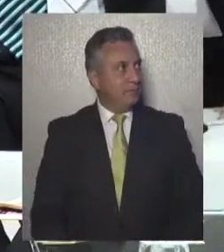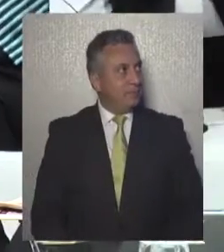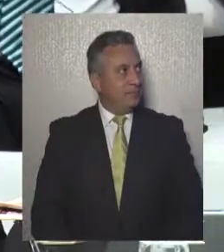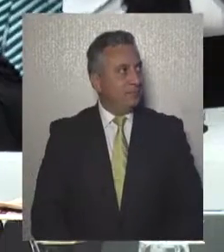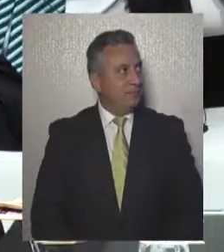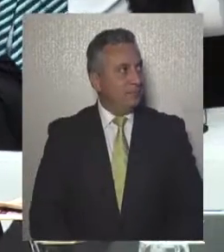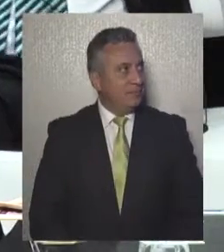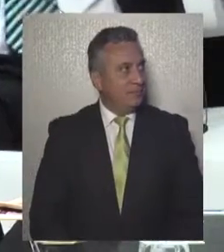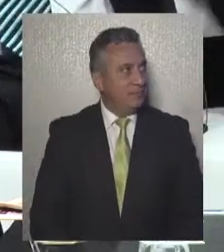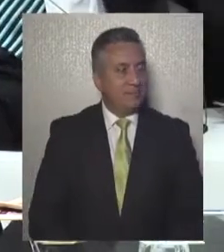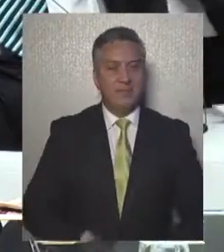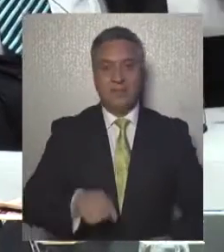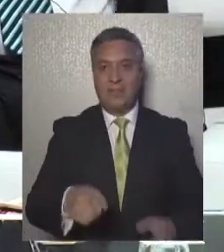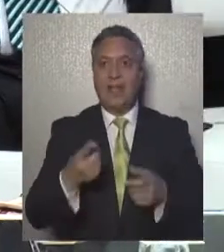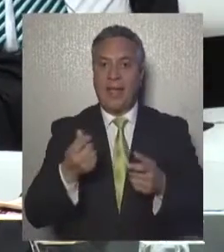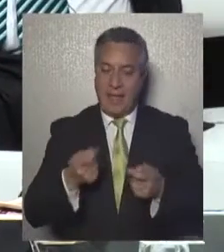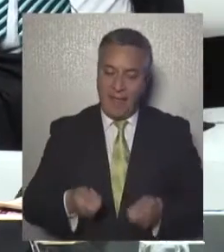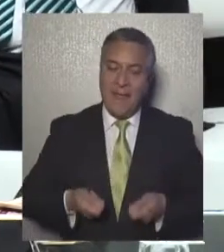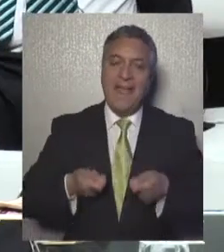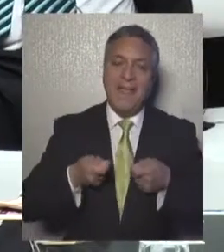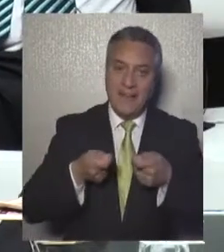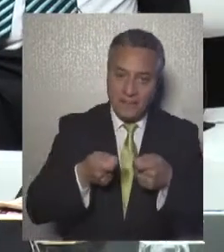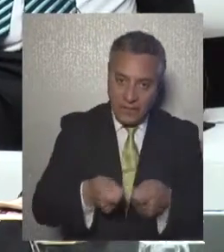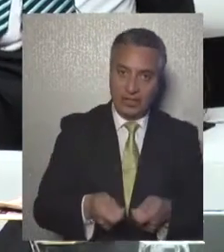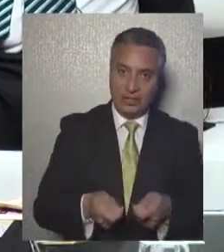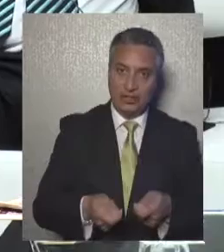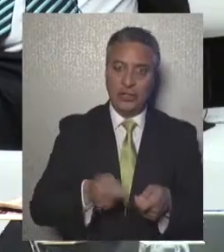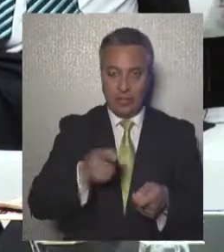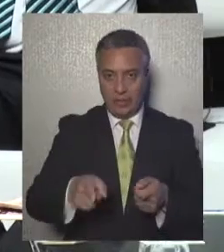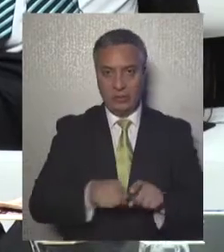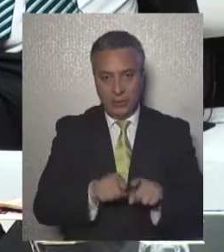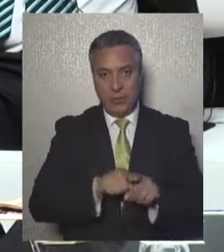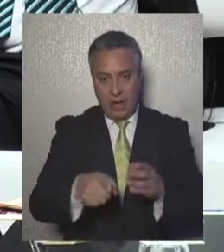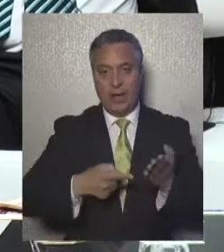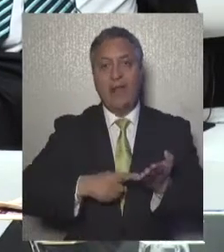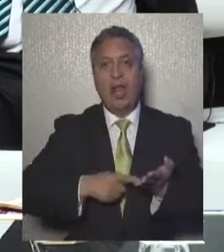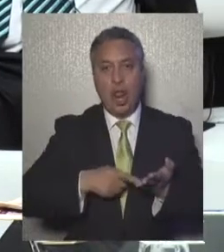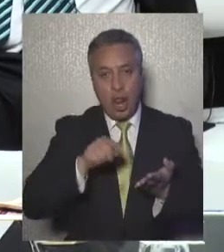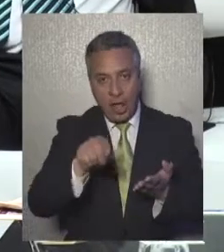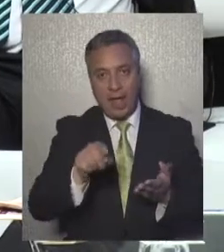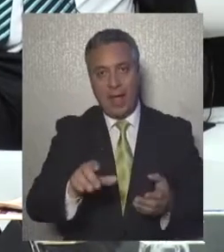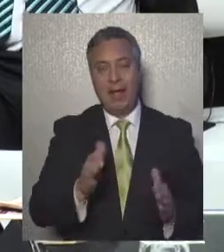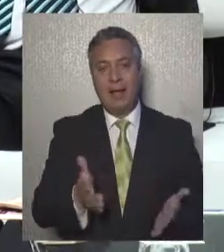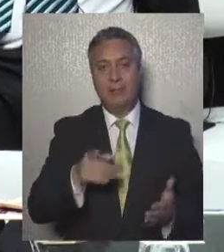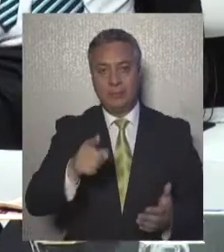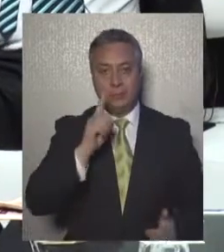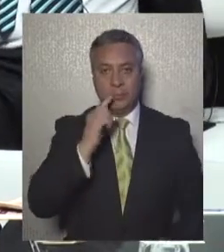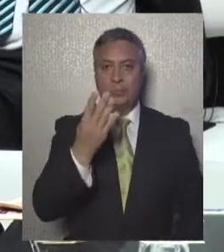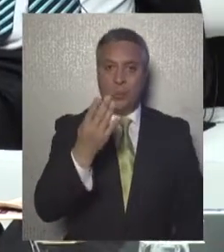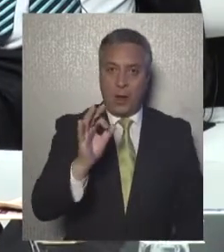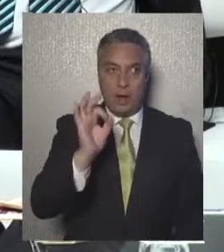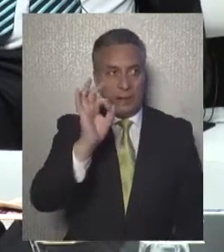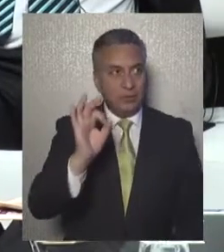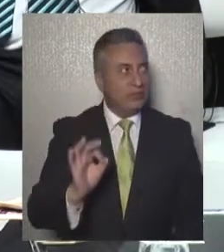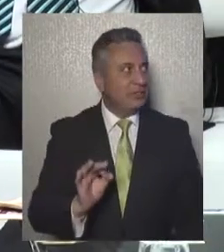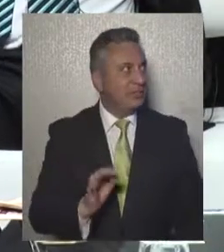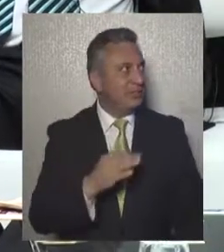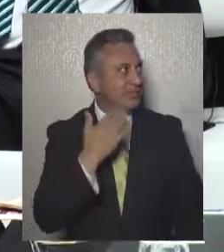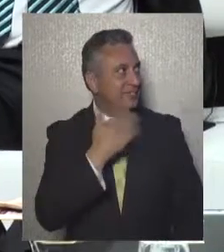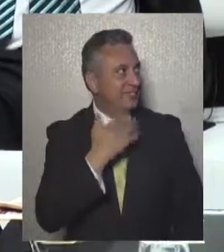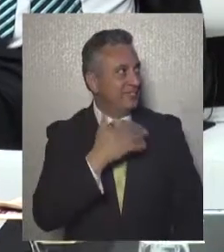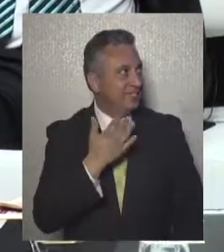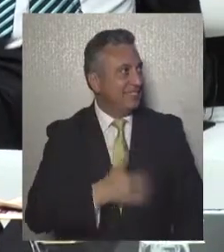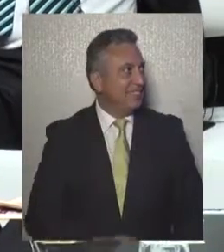Eduardo, la inversión en capital, tecnología de la información ha explicado el 40%.